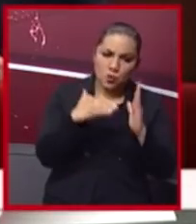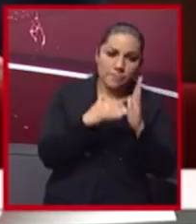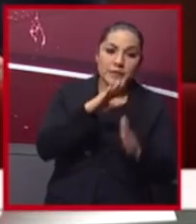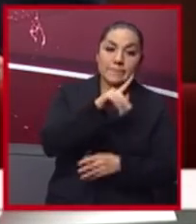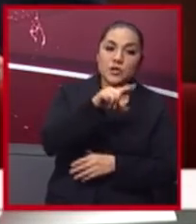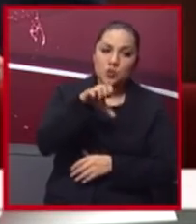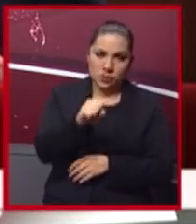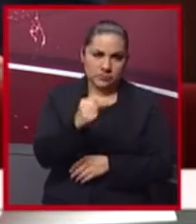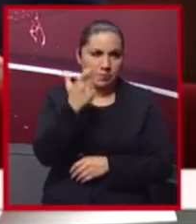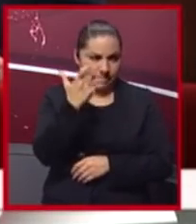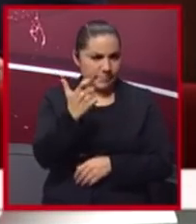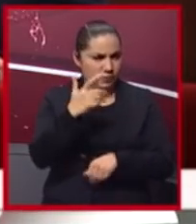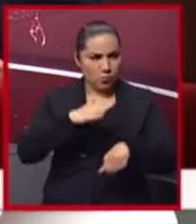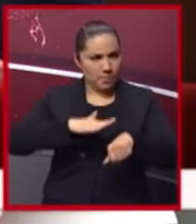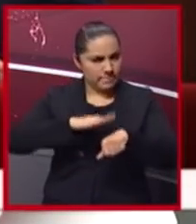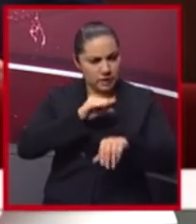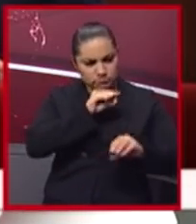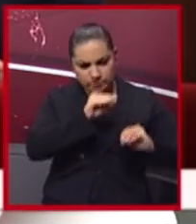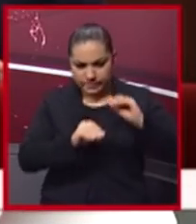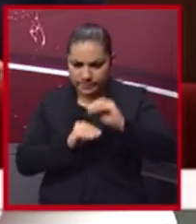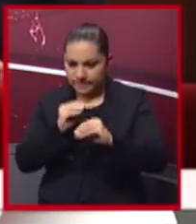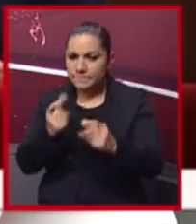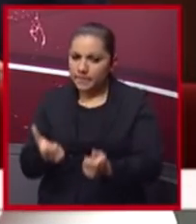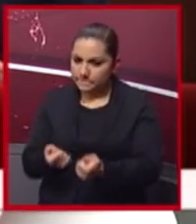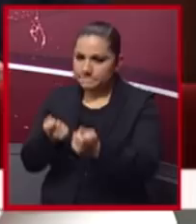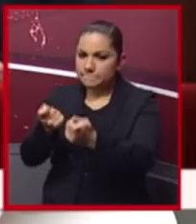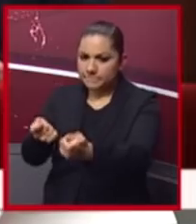Tratar de mantener el equilibrio de las